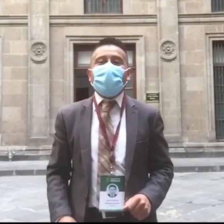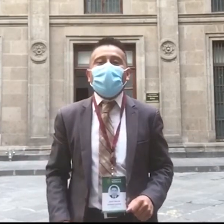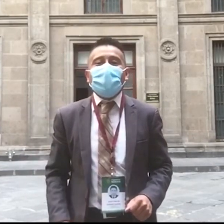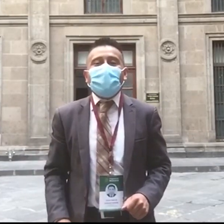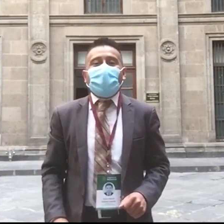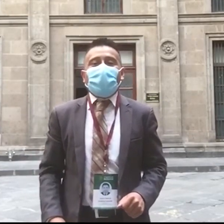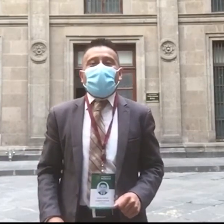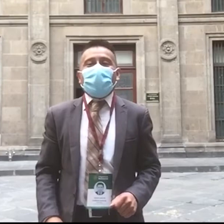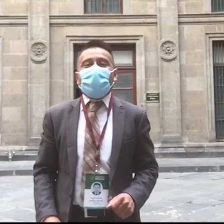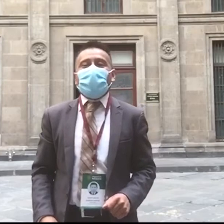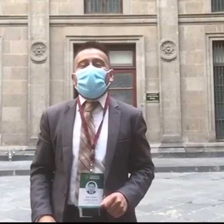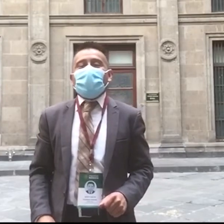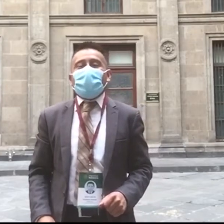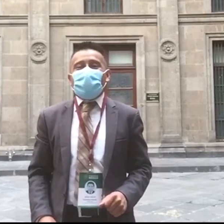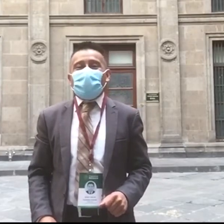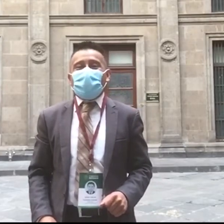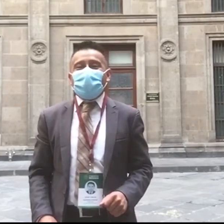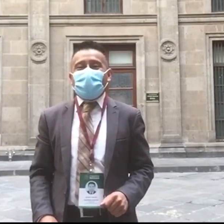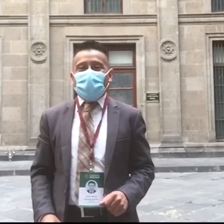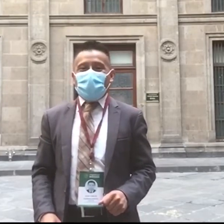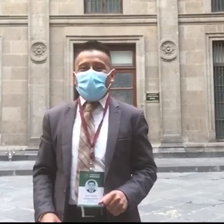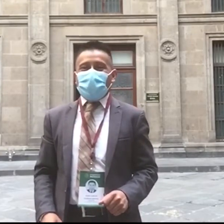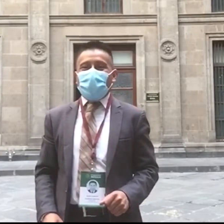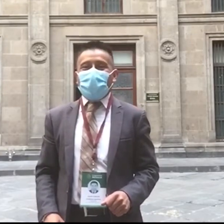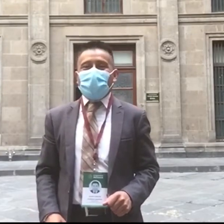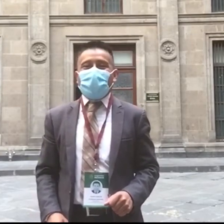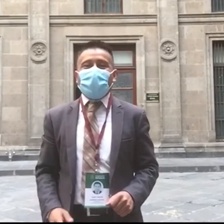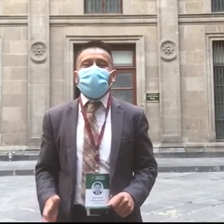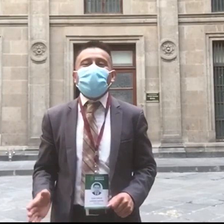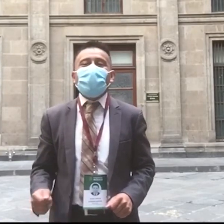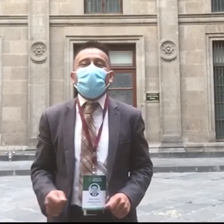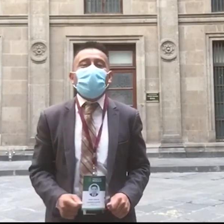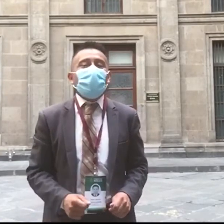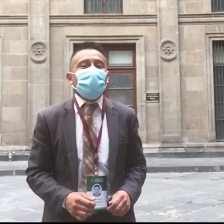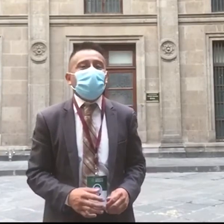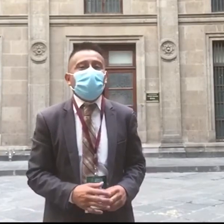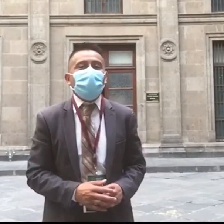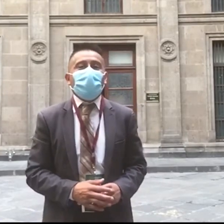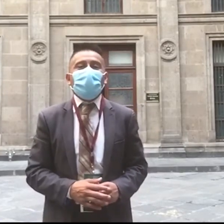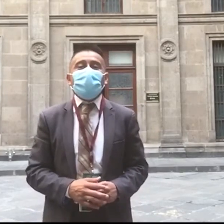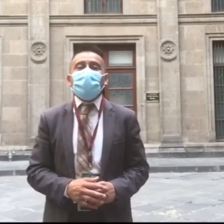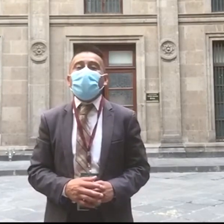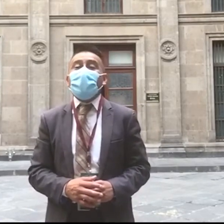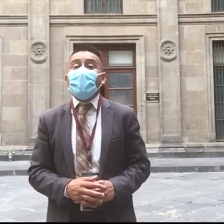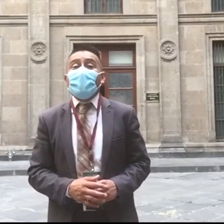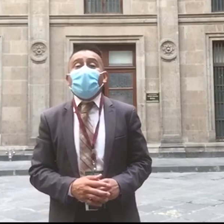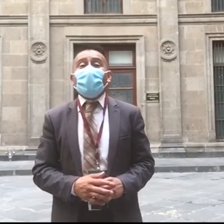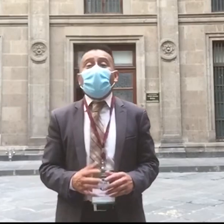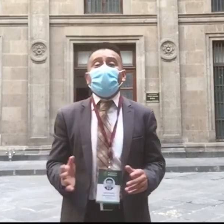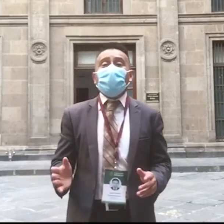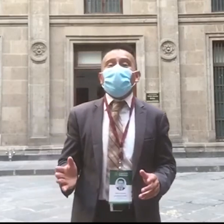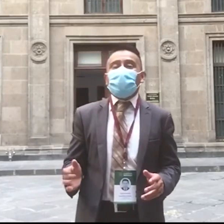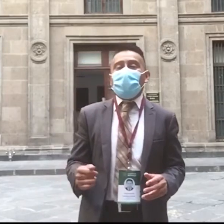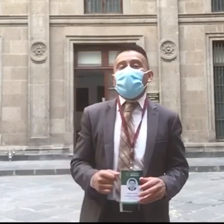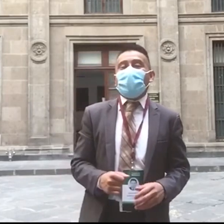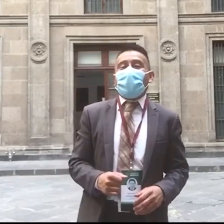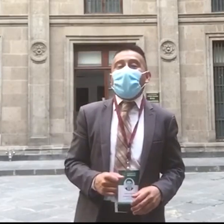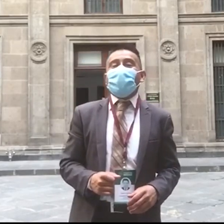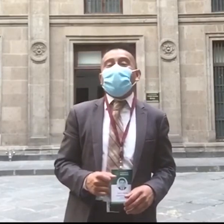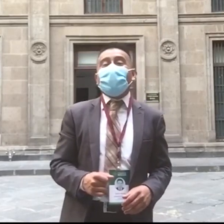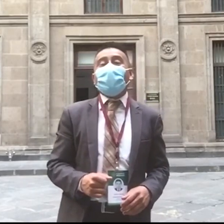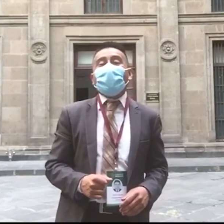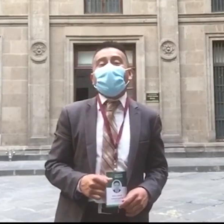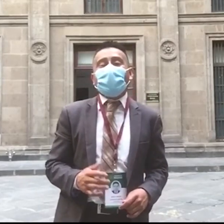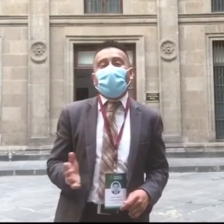parece indicar, habrá finalmente de vacunarse en contra del SARS-CoV-2 que produce el COVID-19 con la dosis justamente